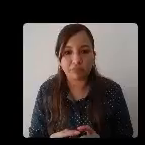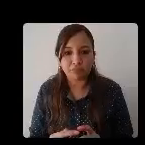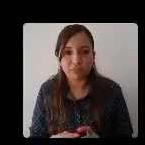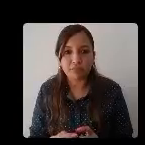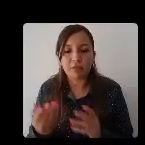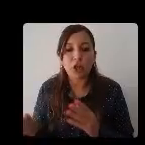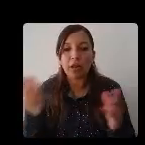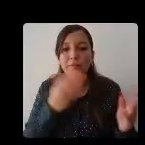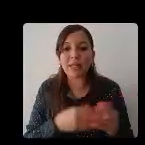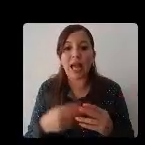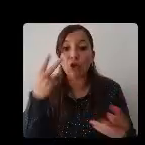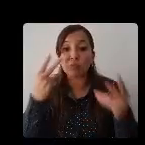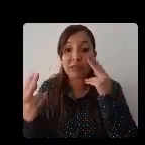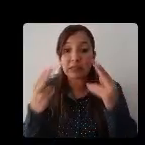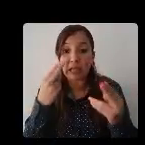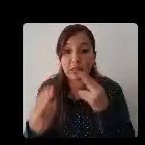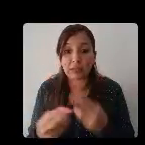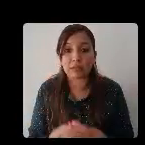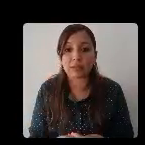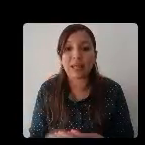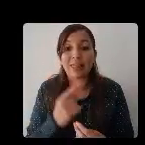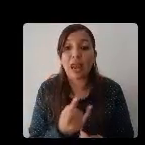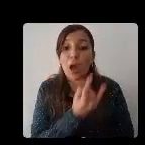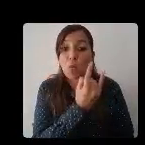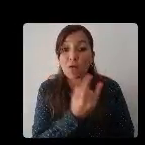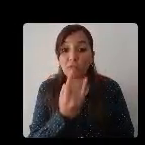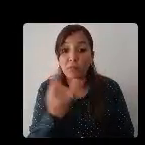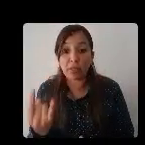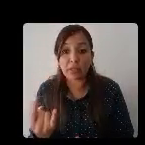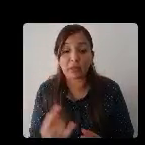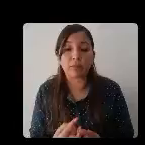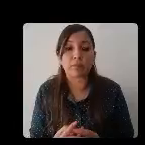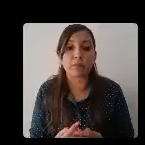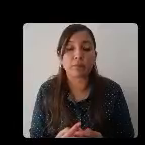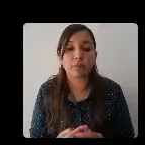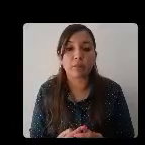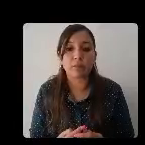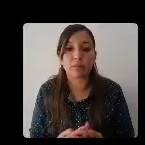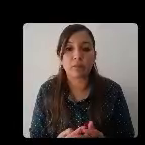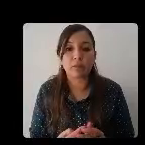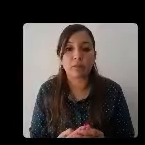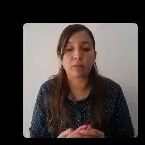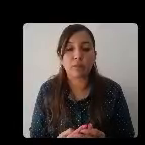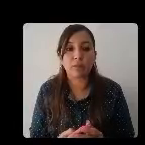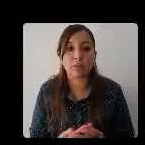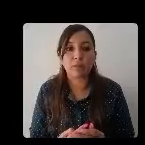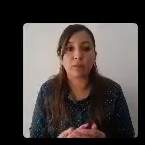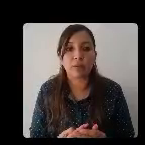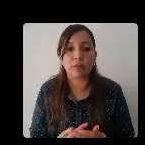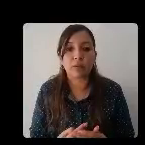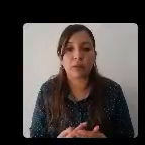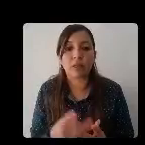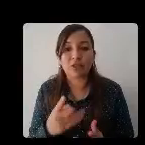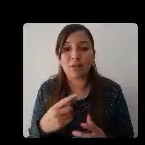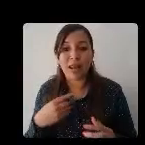Cómo generar que el turista tenga todas las facilidades para aprovechar todos los servicios que